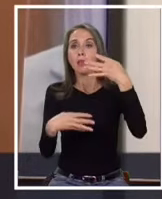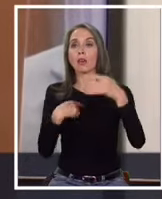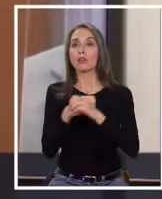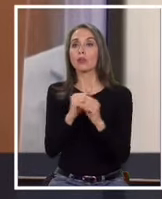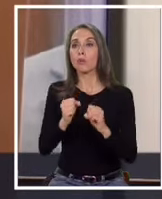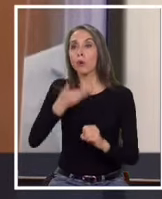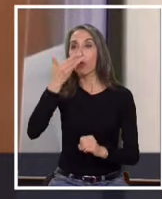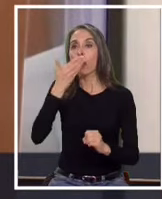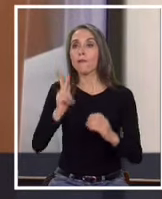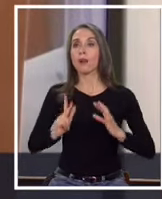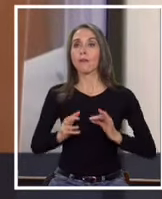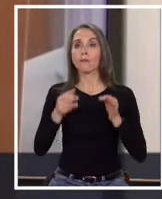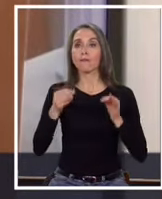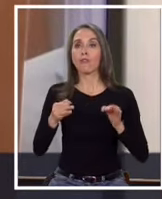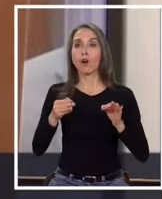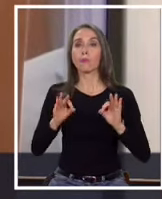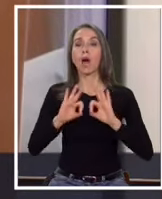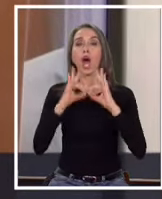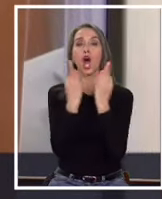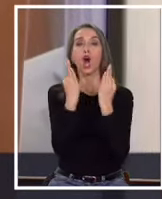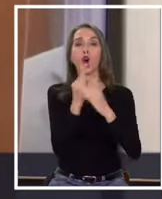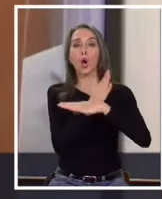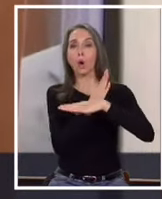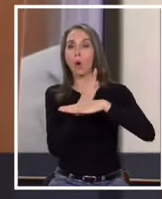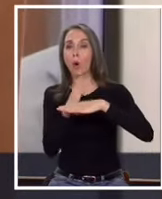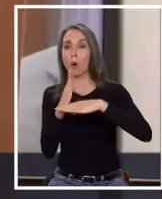a full formal statement at this time.